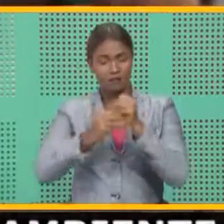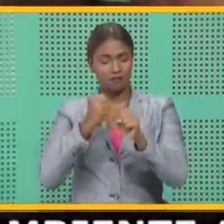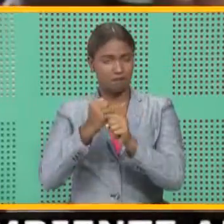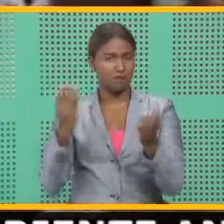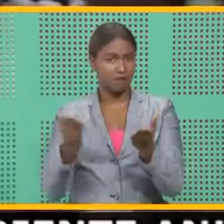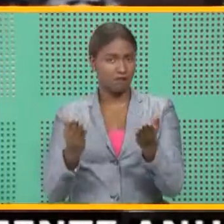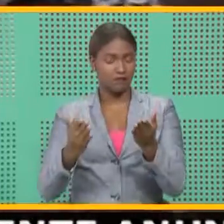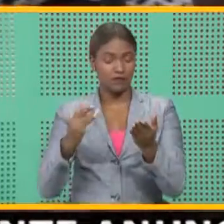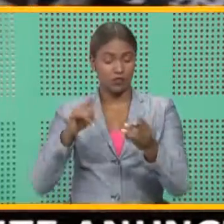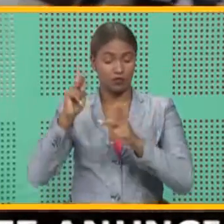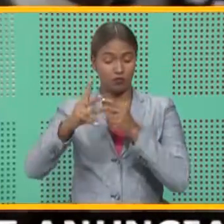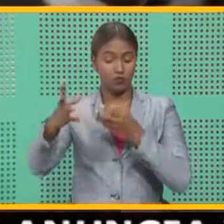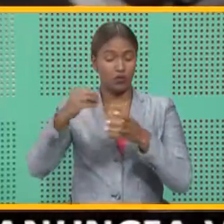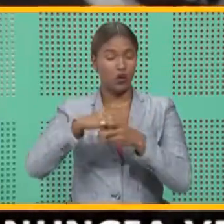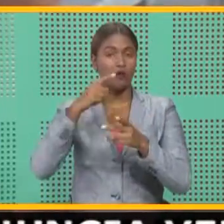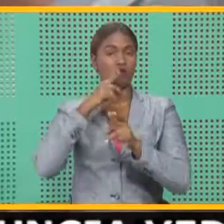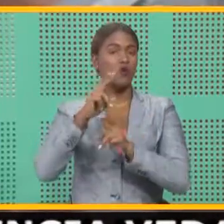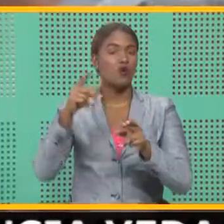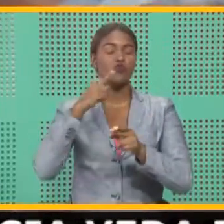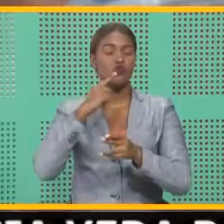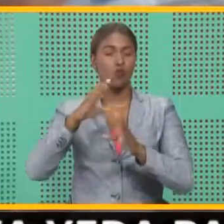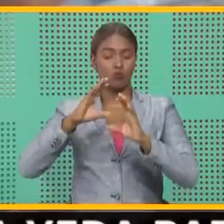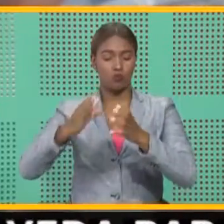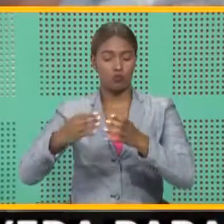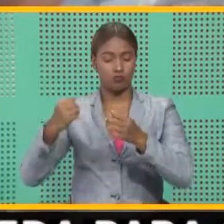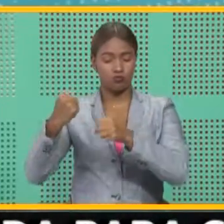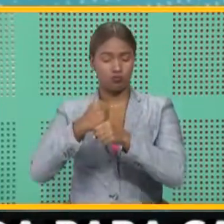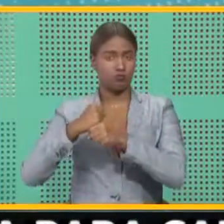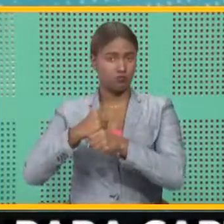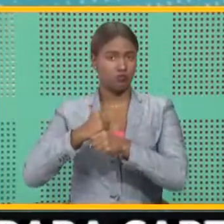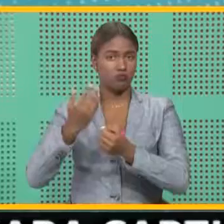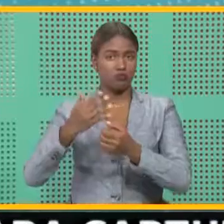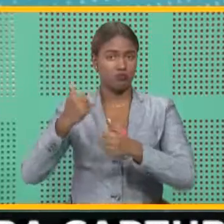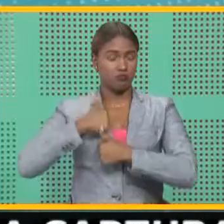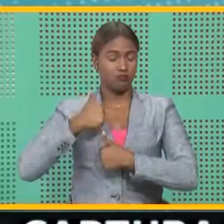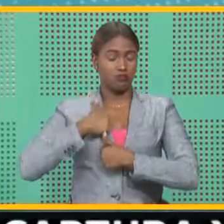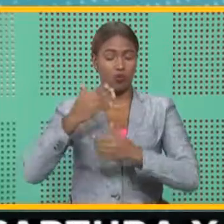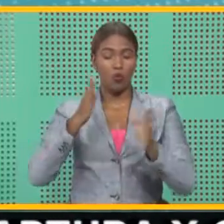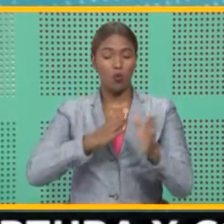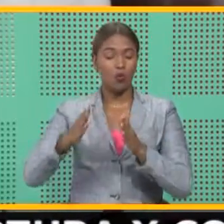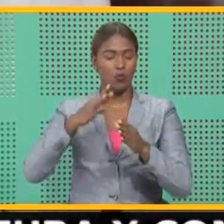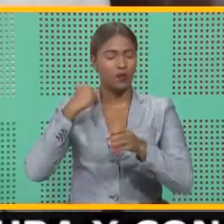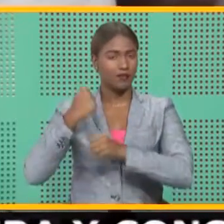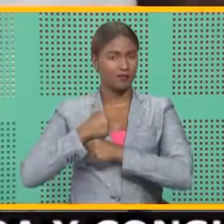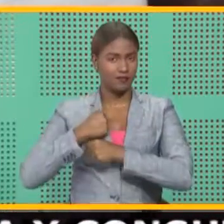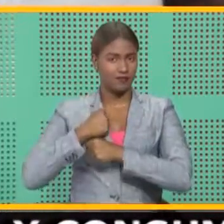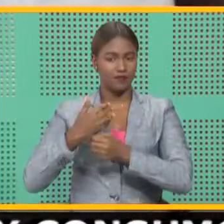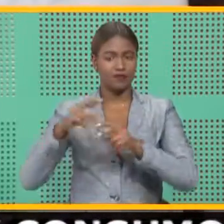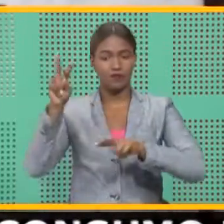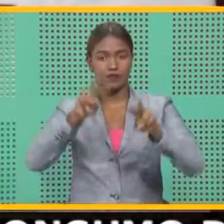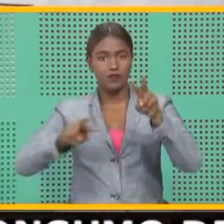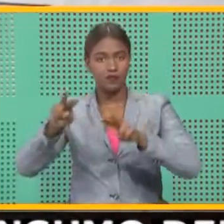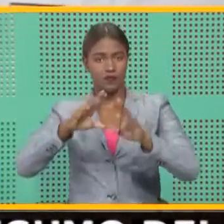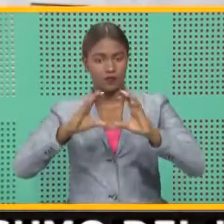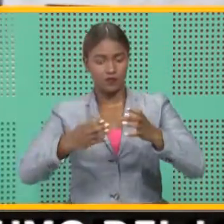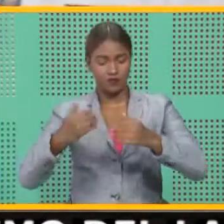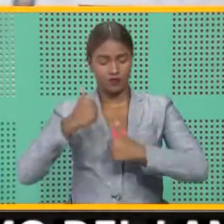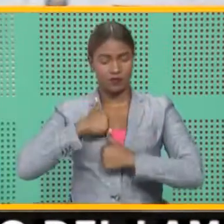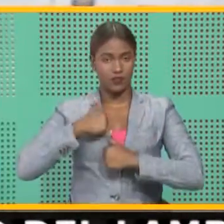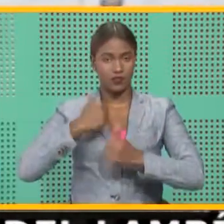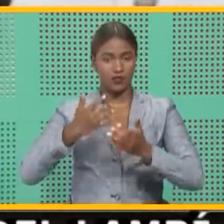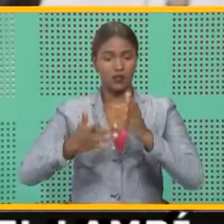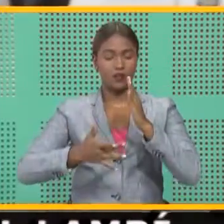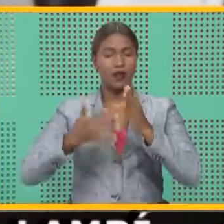curso. Las vacantes disponibles son oficiales de seguridad, coordinadores de seguridad, supervisores de seguridad, mecánico